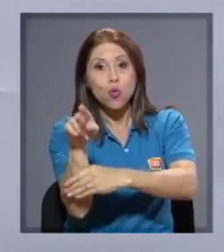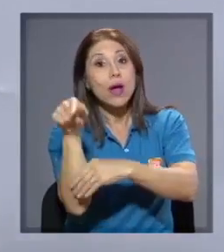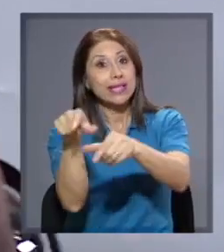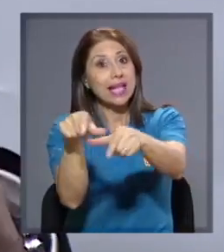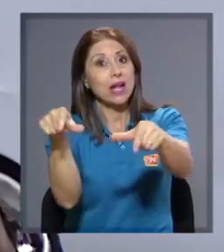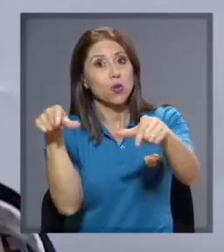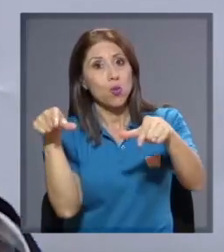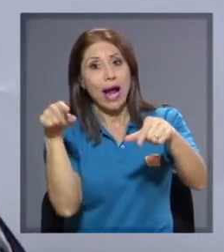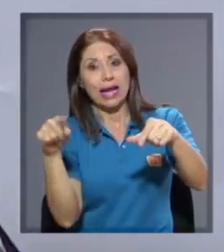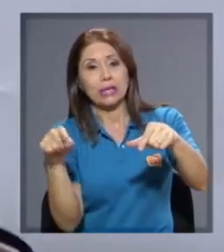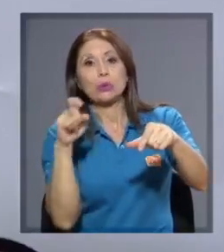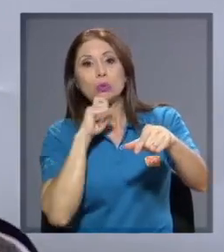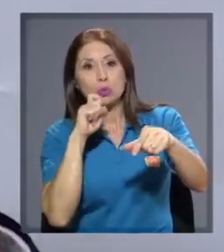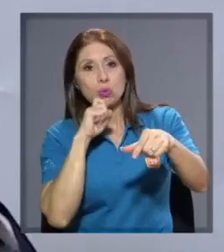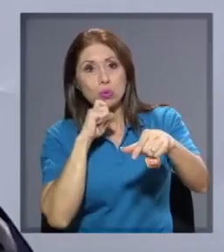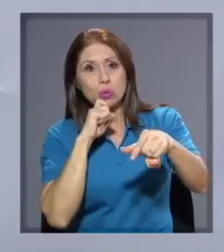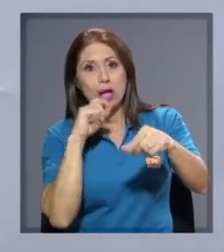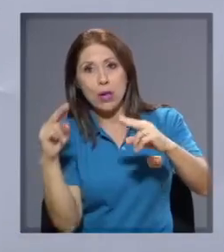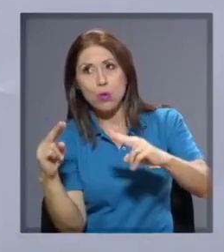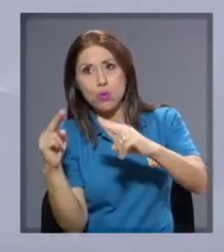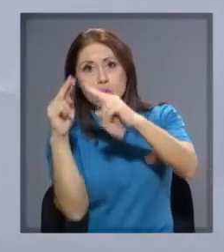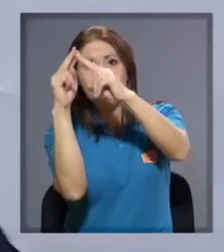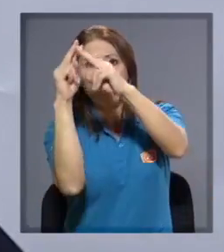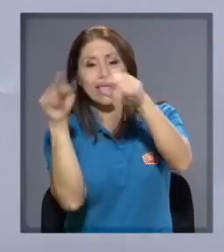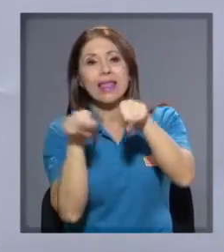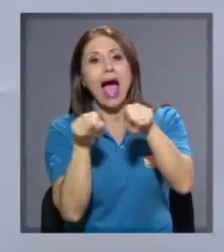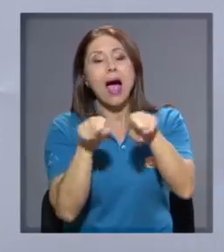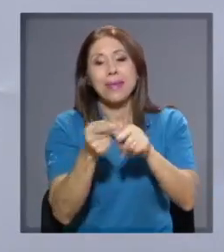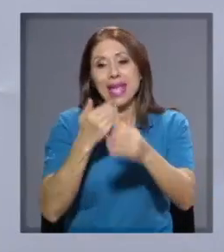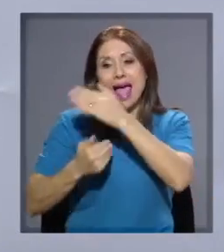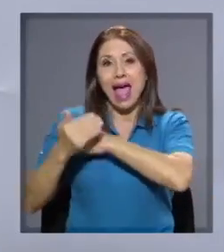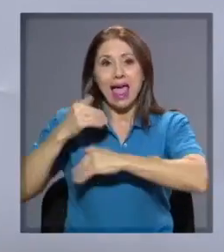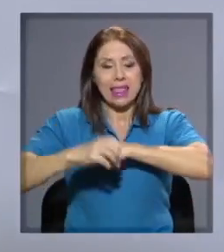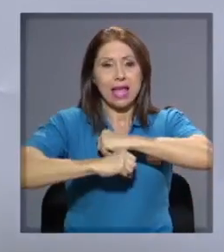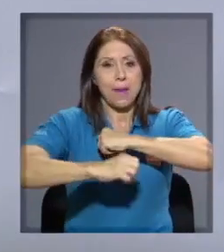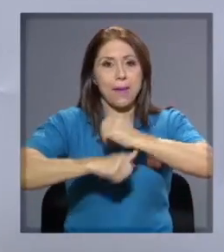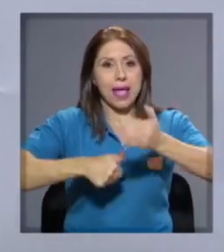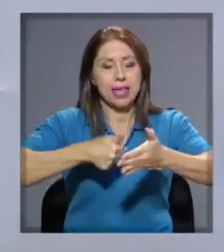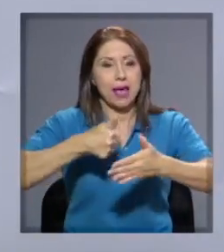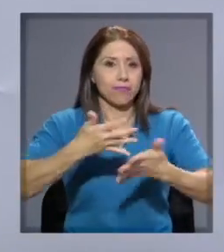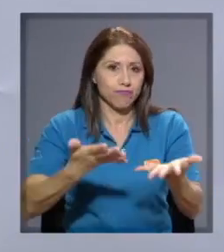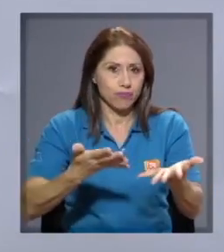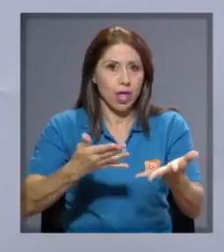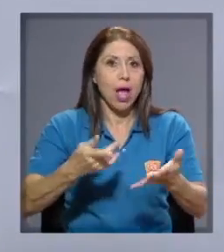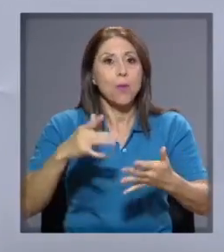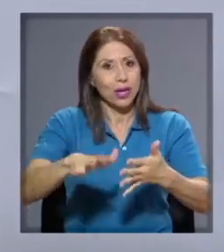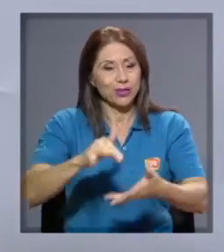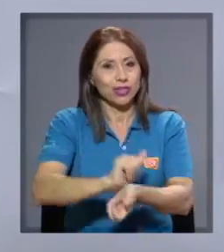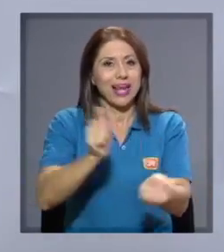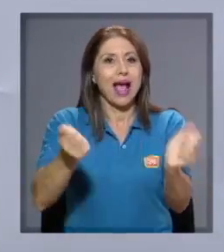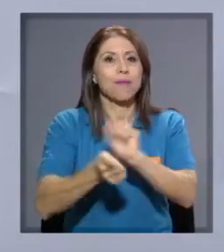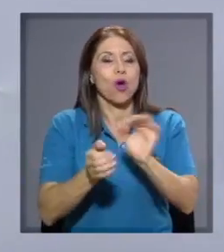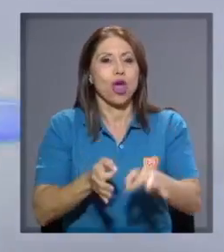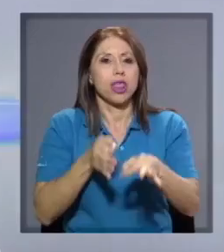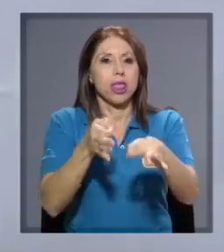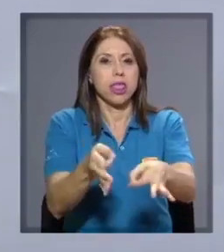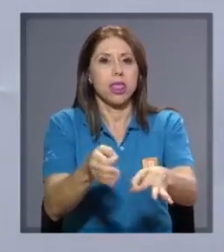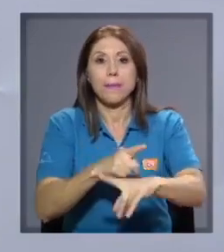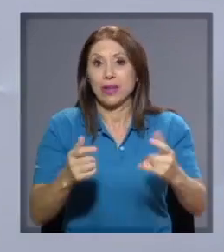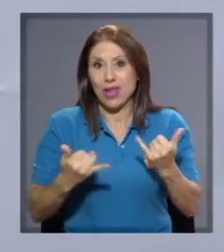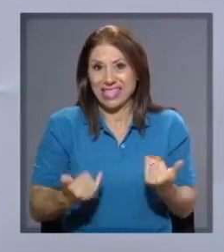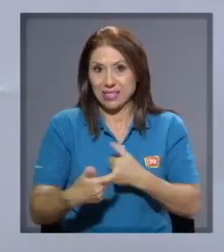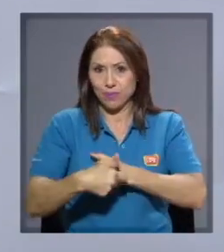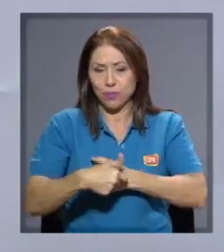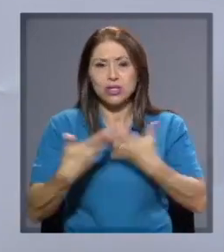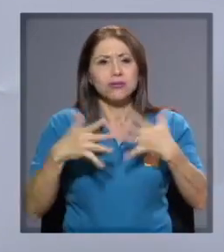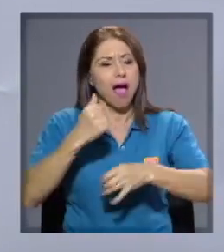y adicionalmente pues hubo algunas consideraciones que estábamos en campaña política etcétera por eso en ese momento se cambió sin embargo en este instante se ha